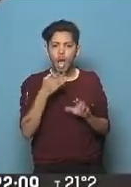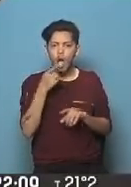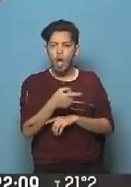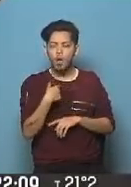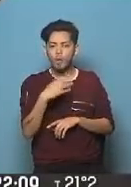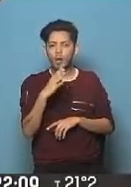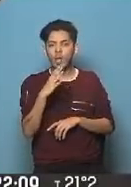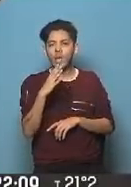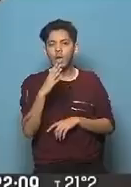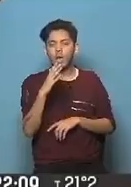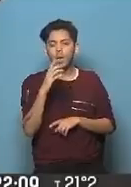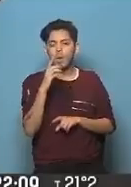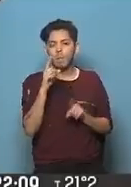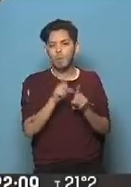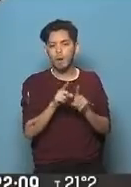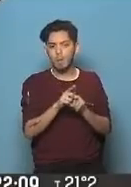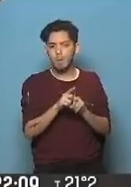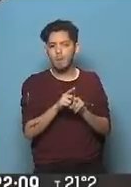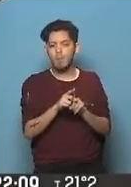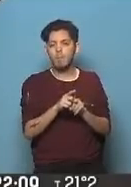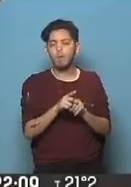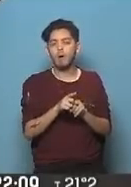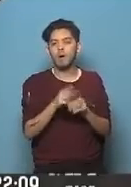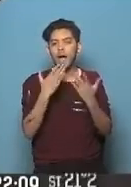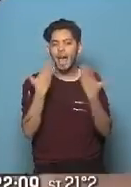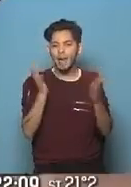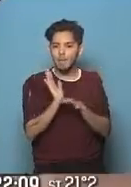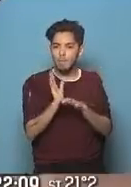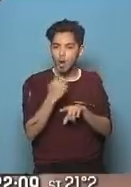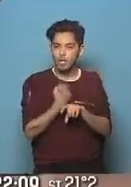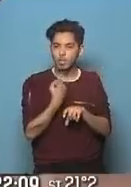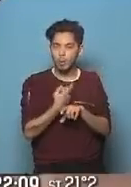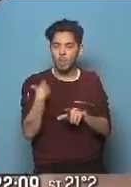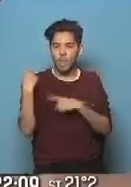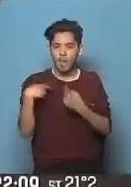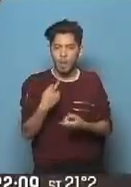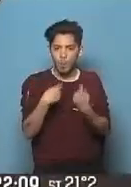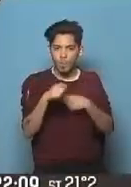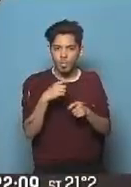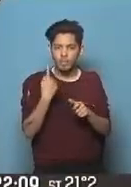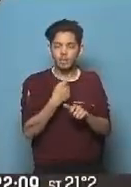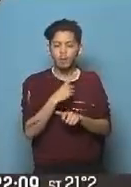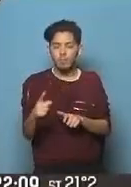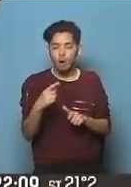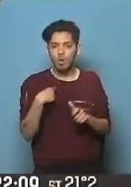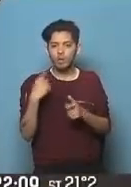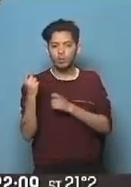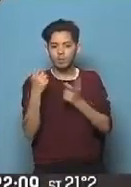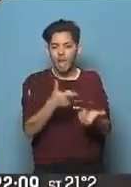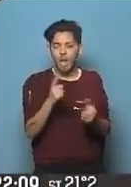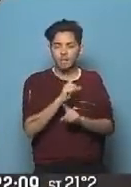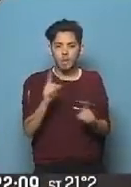está dando resultados. Digo antibeberiano en el sentido de que Weber decía que el carisma no se puede heredar, no se puede vender, no se puede transferir, pero efectivamente en este